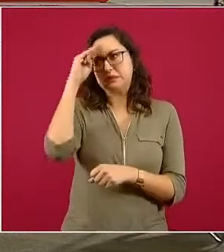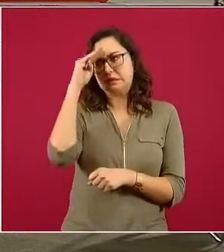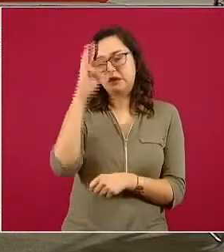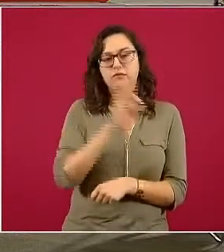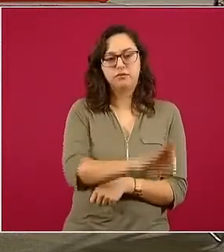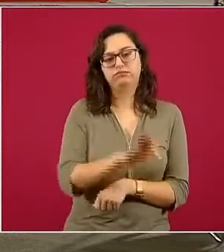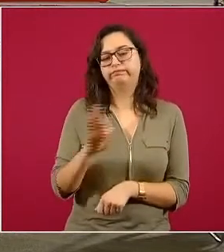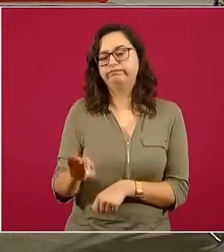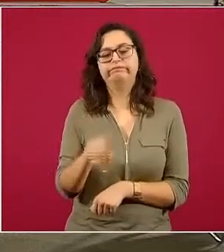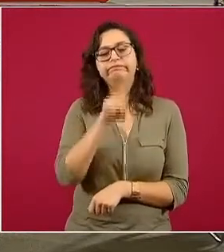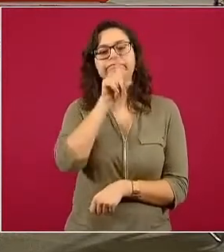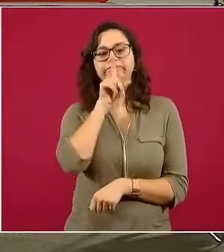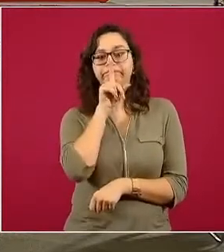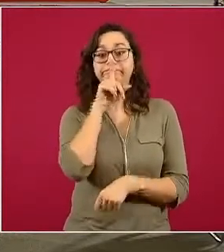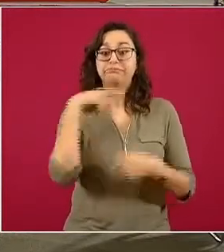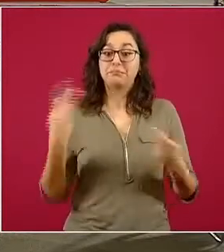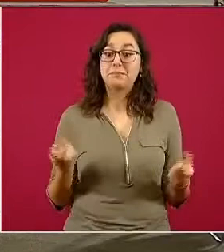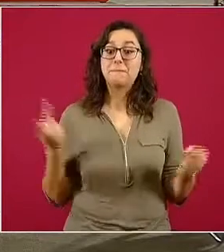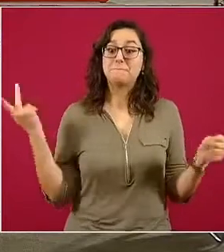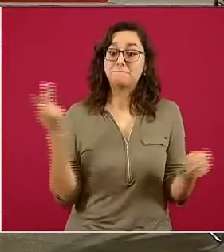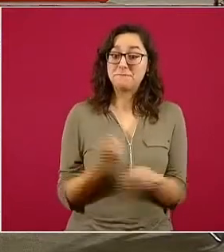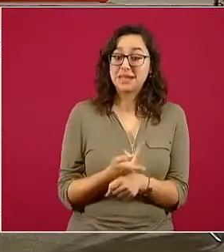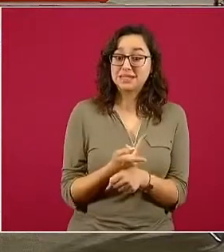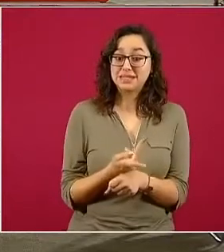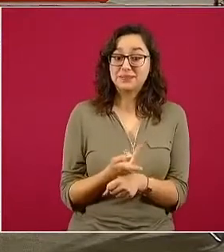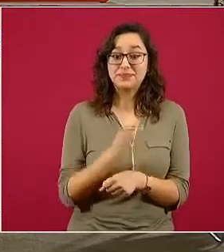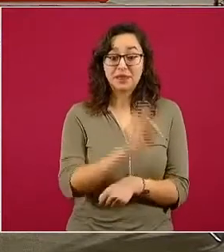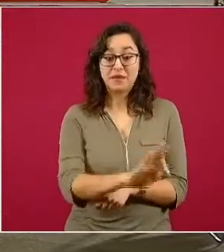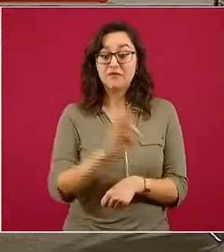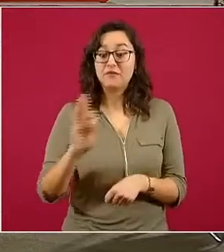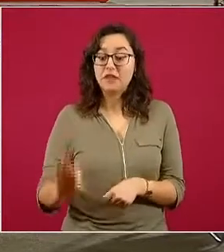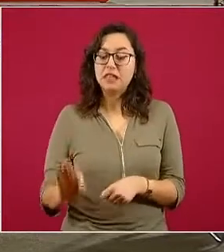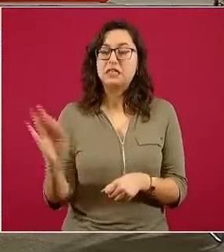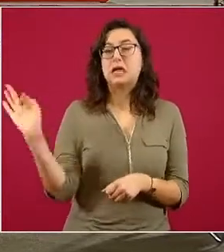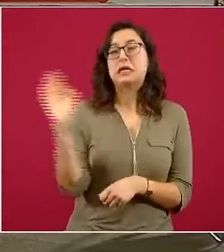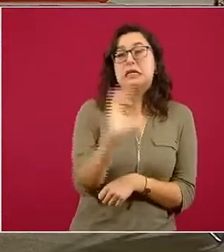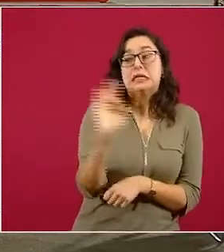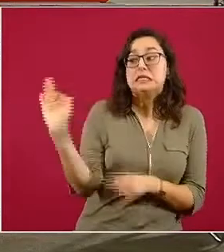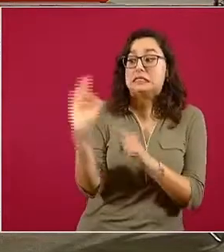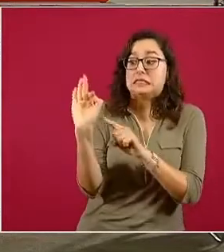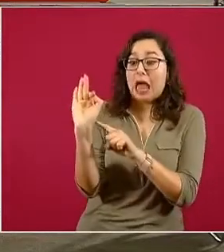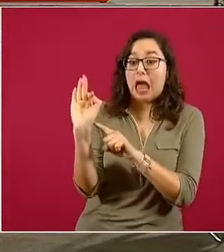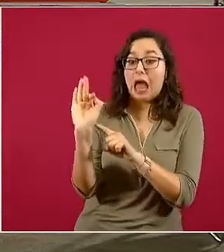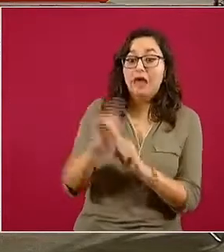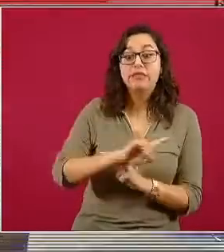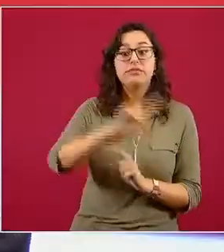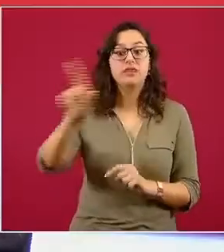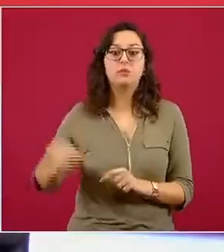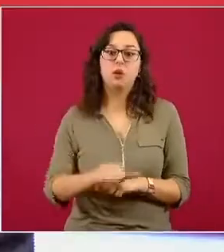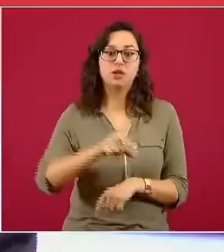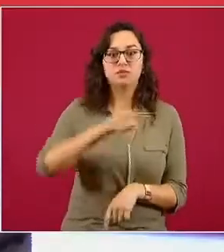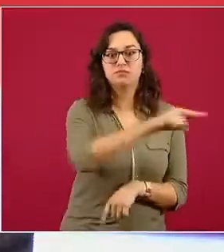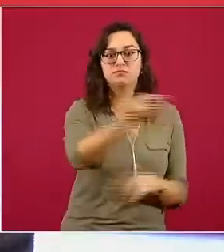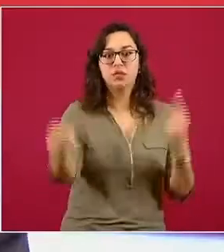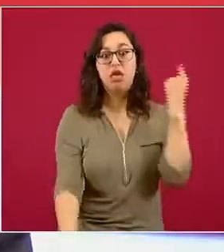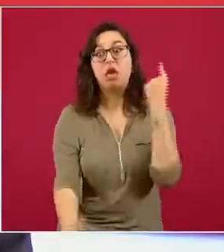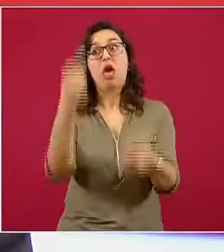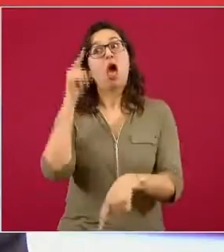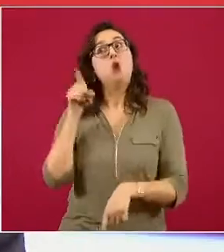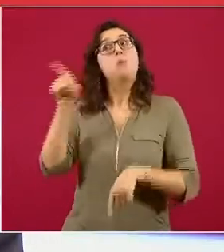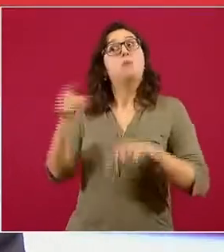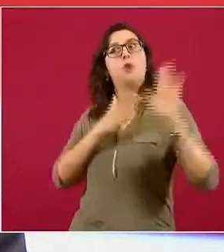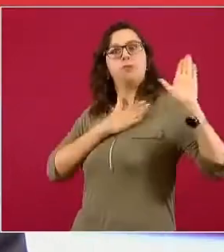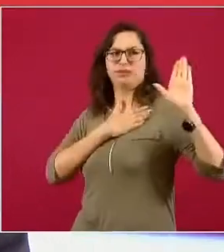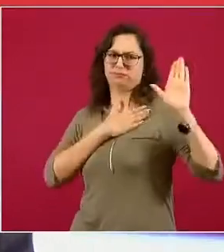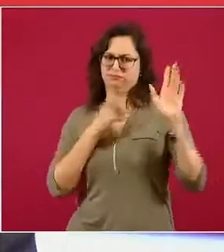ya sabemos lo que pasa cuando uno hace predicciones que se interpretan como promesas y luego vienen, no, nos dijeron que era una fecha y fue la otra. No lo